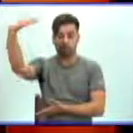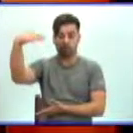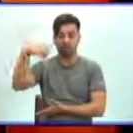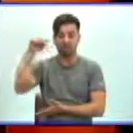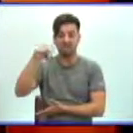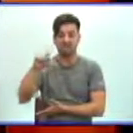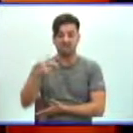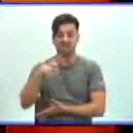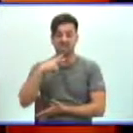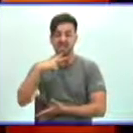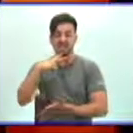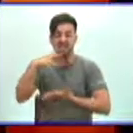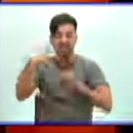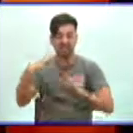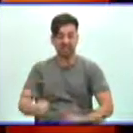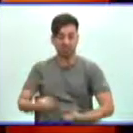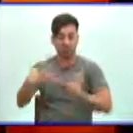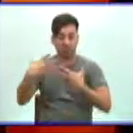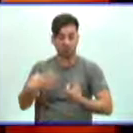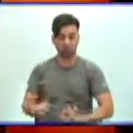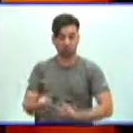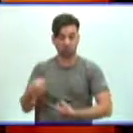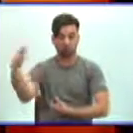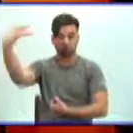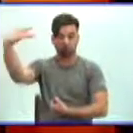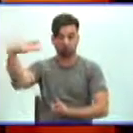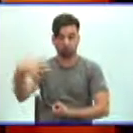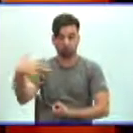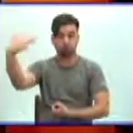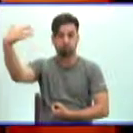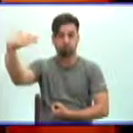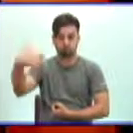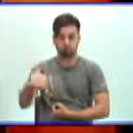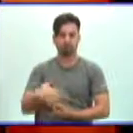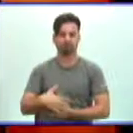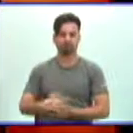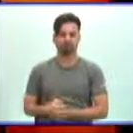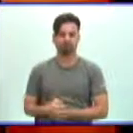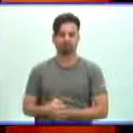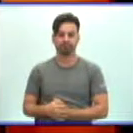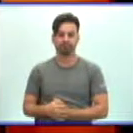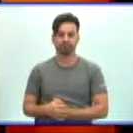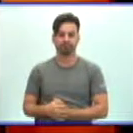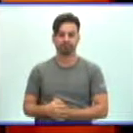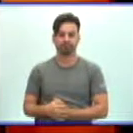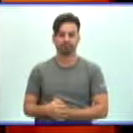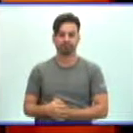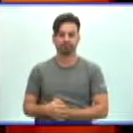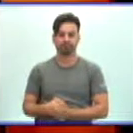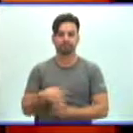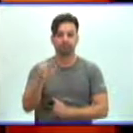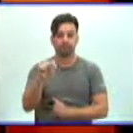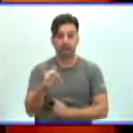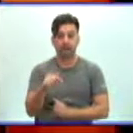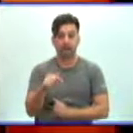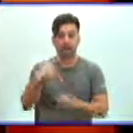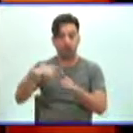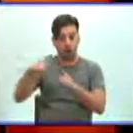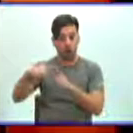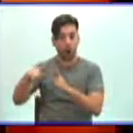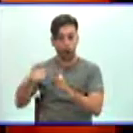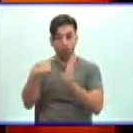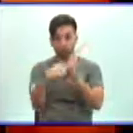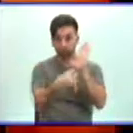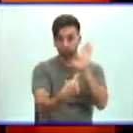las zonas desérticas, en estas grandes zonas desérticas. Solo les voy a hablar de los vientos. Busquen ustedes el resto de los factores que